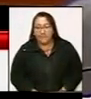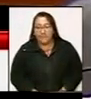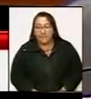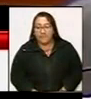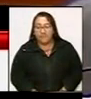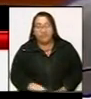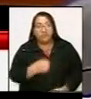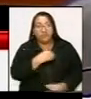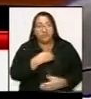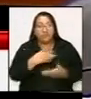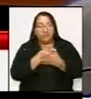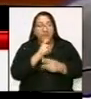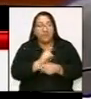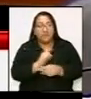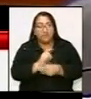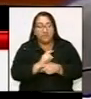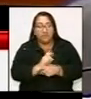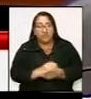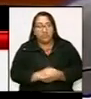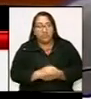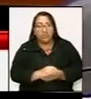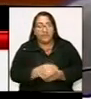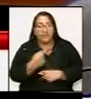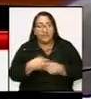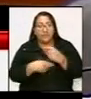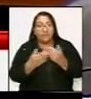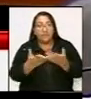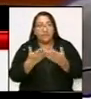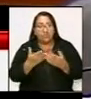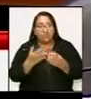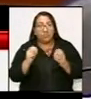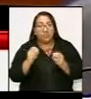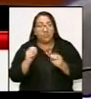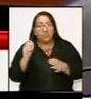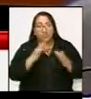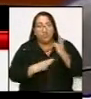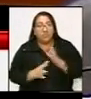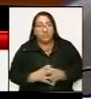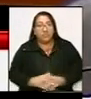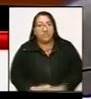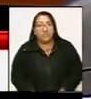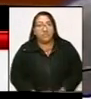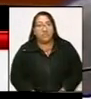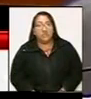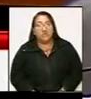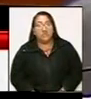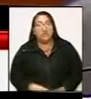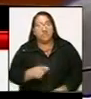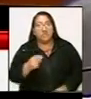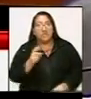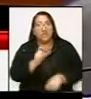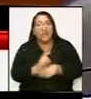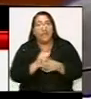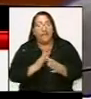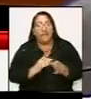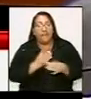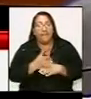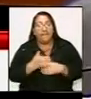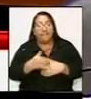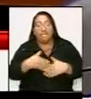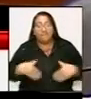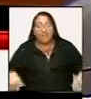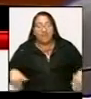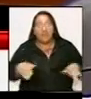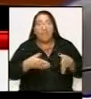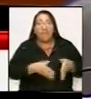El Ministerio de Educación, en vez de pedir o en vez de preocuparse si las estudiantes van con falda o